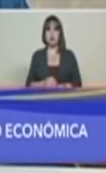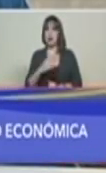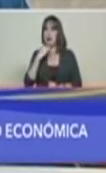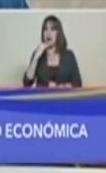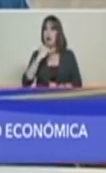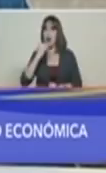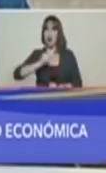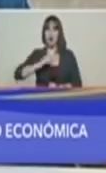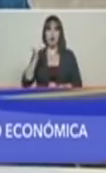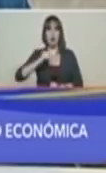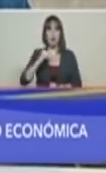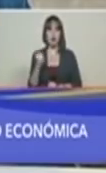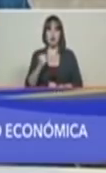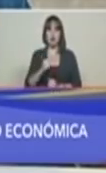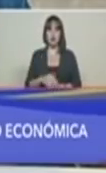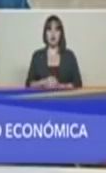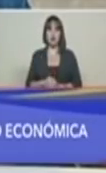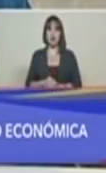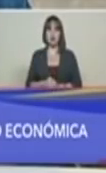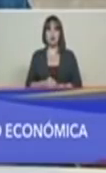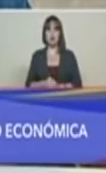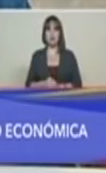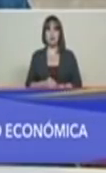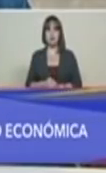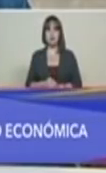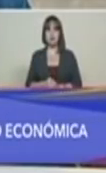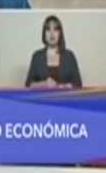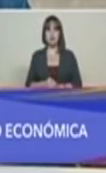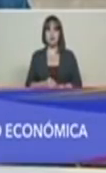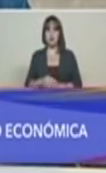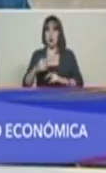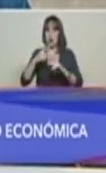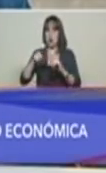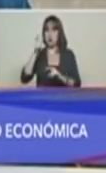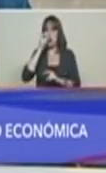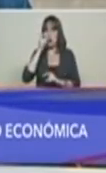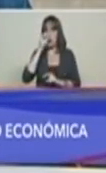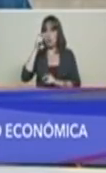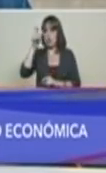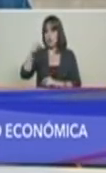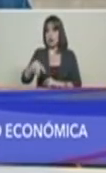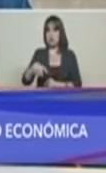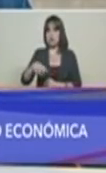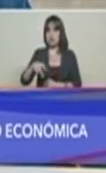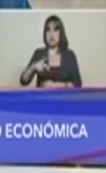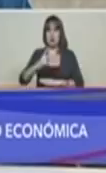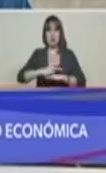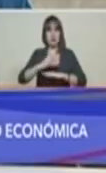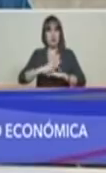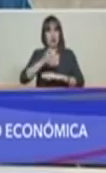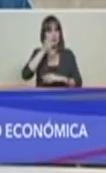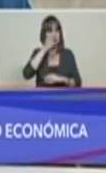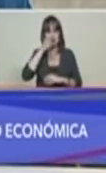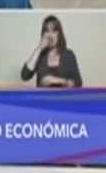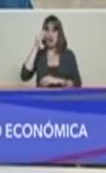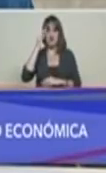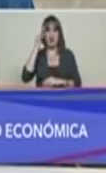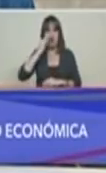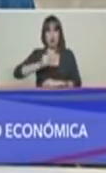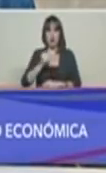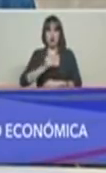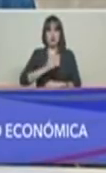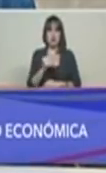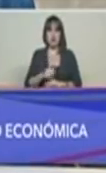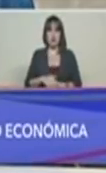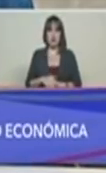de inmigración, un guatemalteco, no me acuerdo cómo se llama, una especie de inspector, fiscal, policía